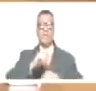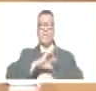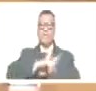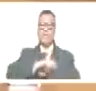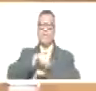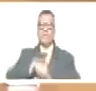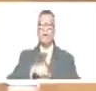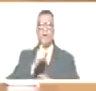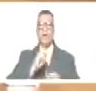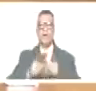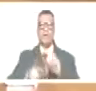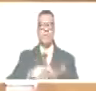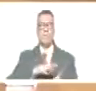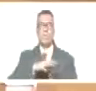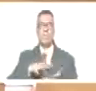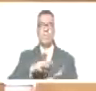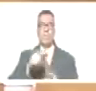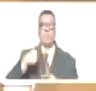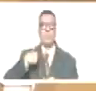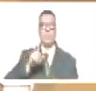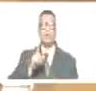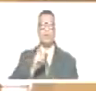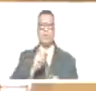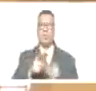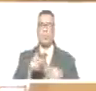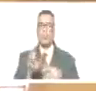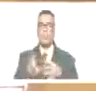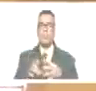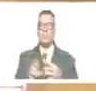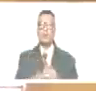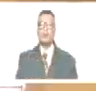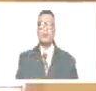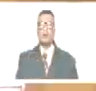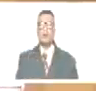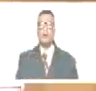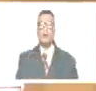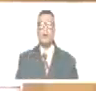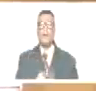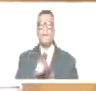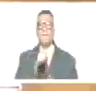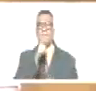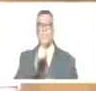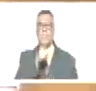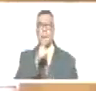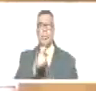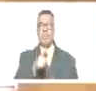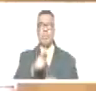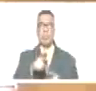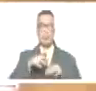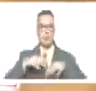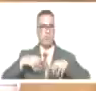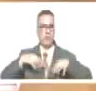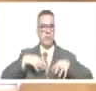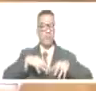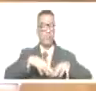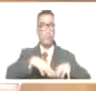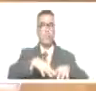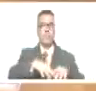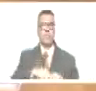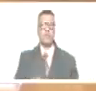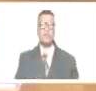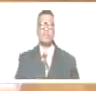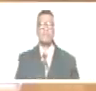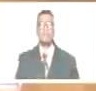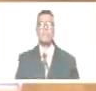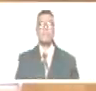vicios que de alguna manera van carcomiendo, van minando, van